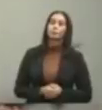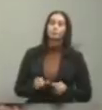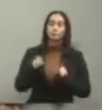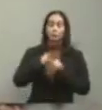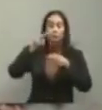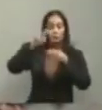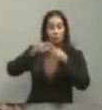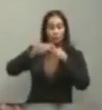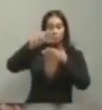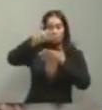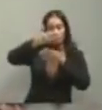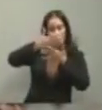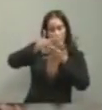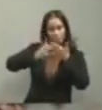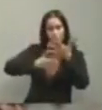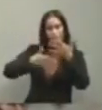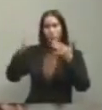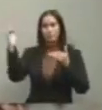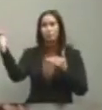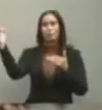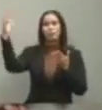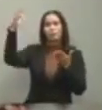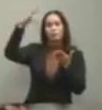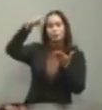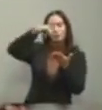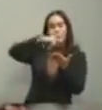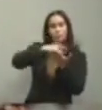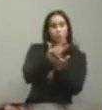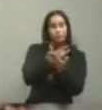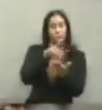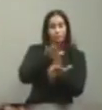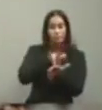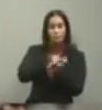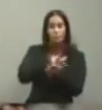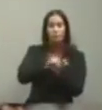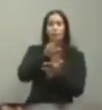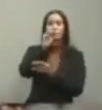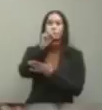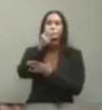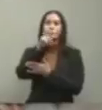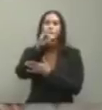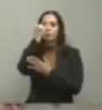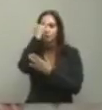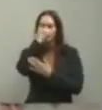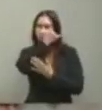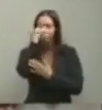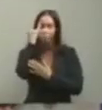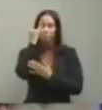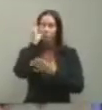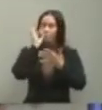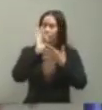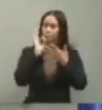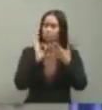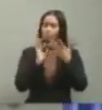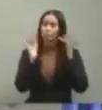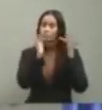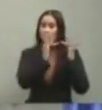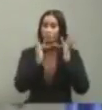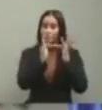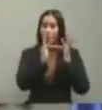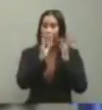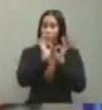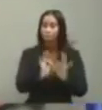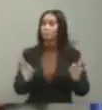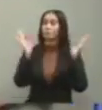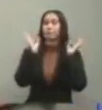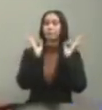del vuelo en que llegó al país desde milán ese ciudadano los puntos de contactos básicos a